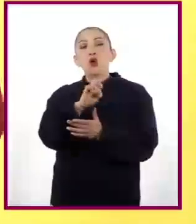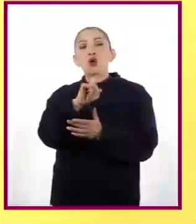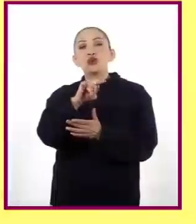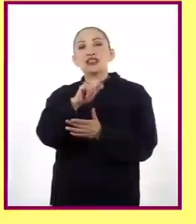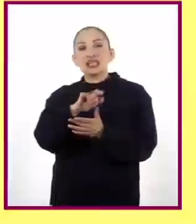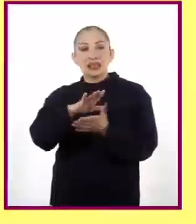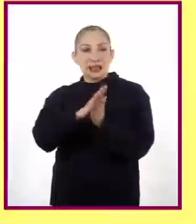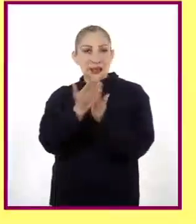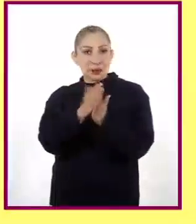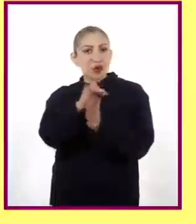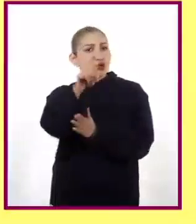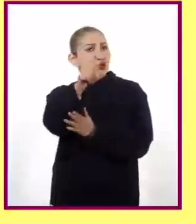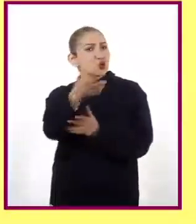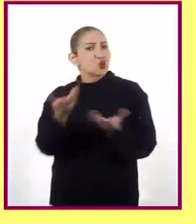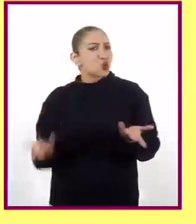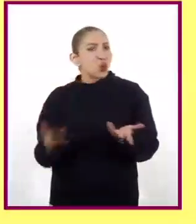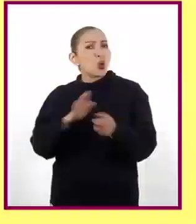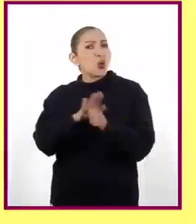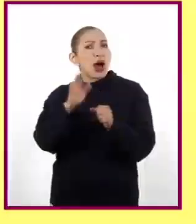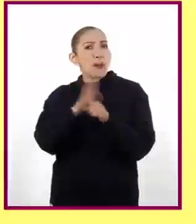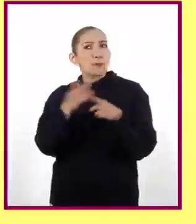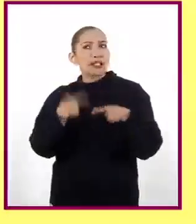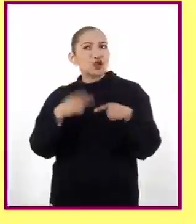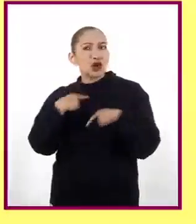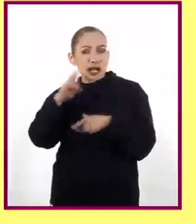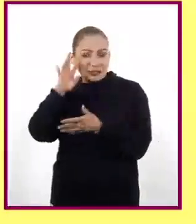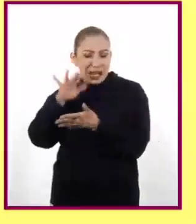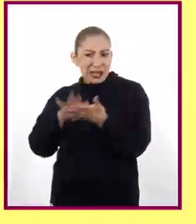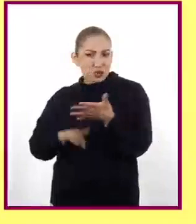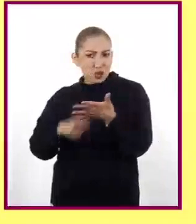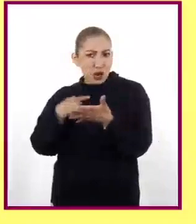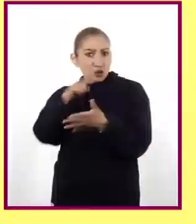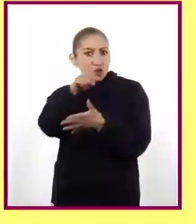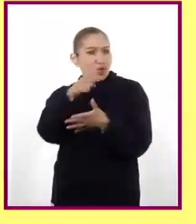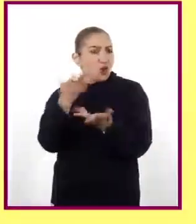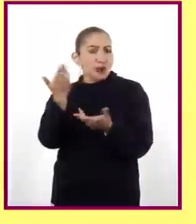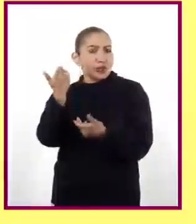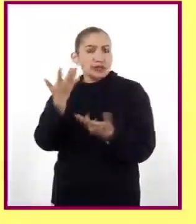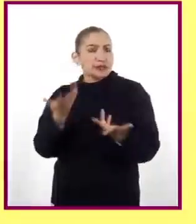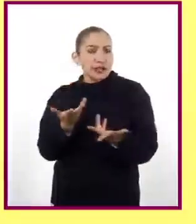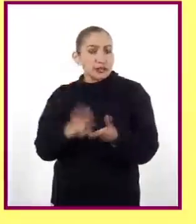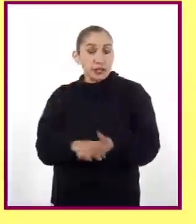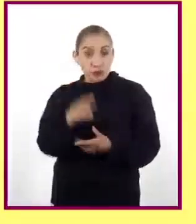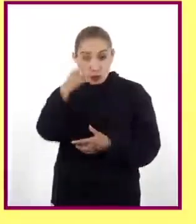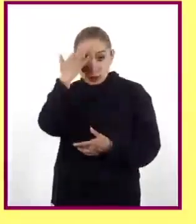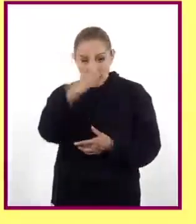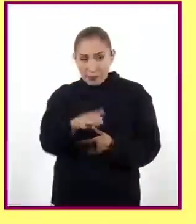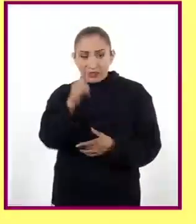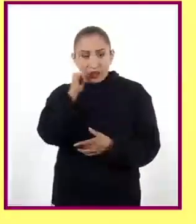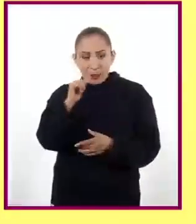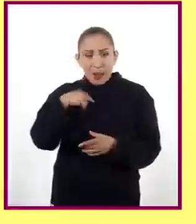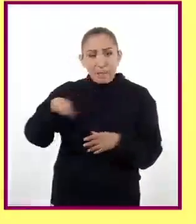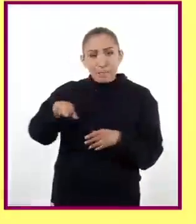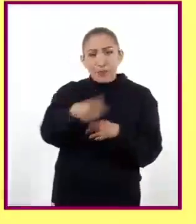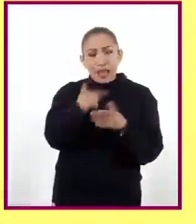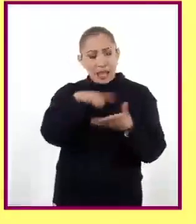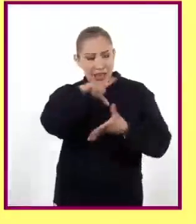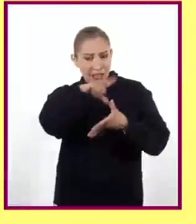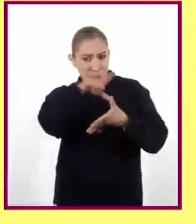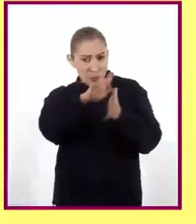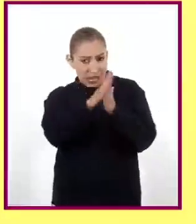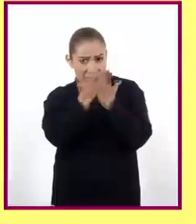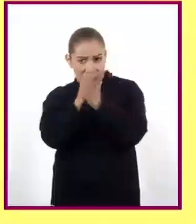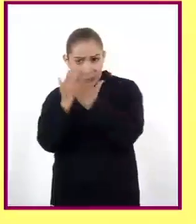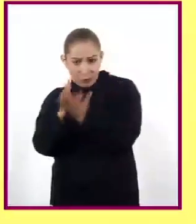Literatura. ¿Y ustedes? ¿A cuáles escritores latinoamericanos han leído? ¿Sabían que es común que en la narrativa